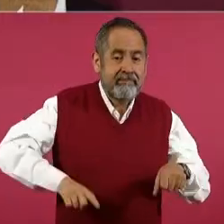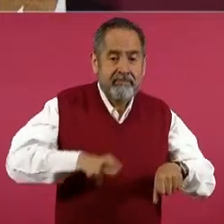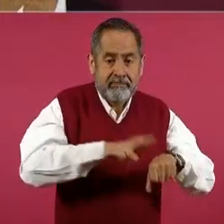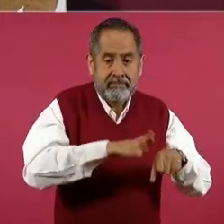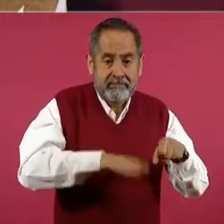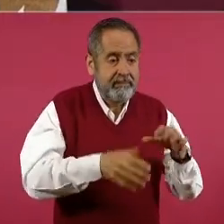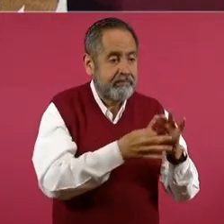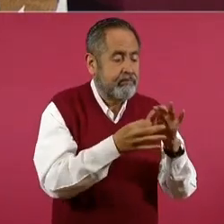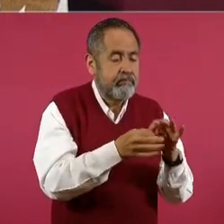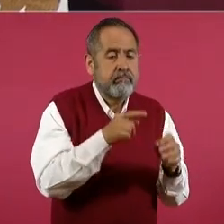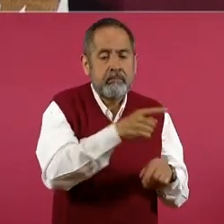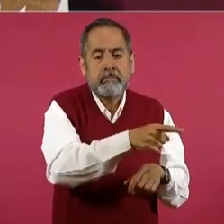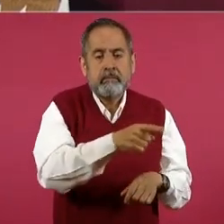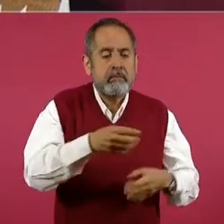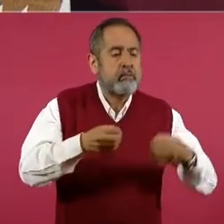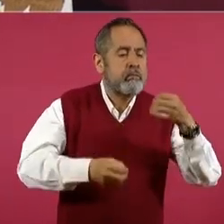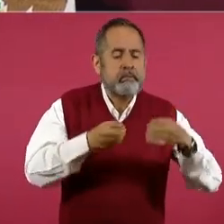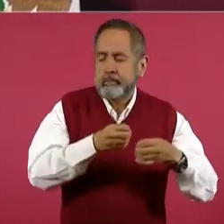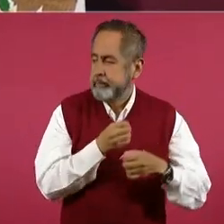logra libertad